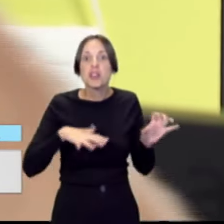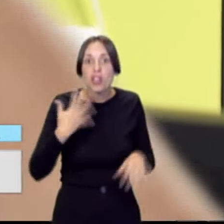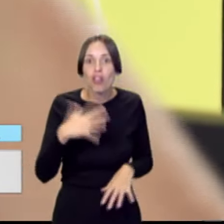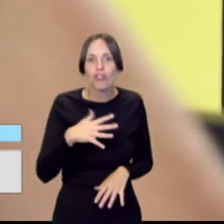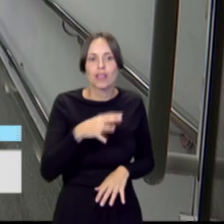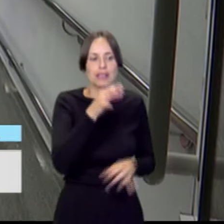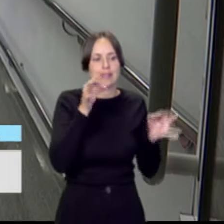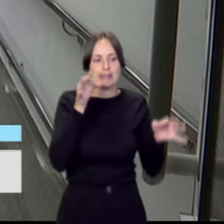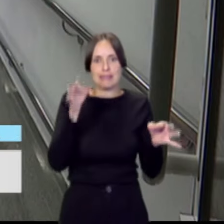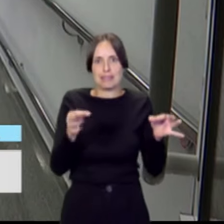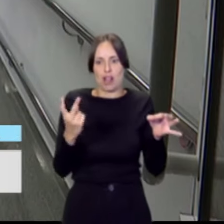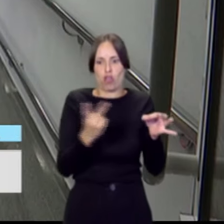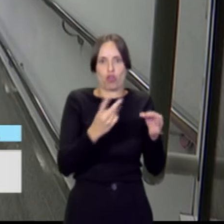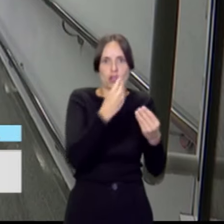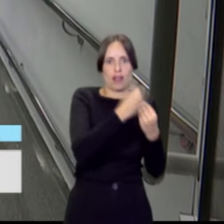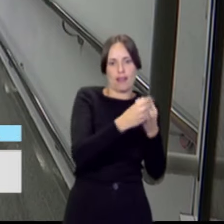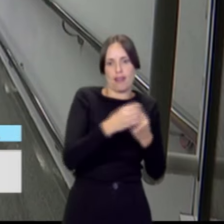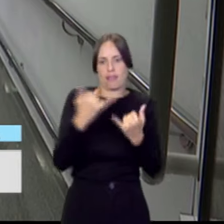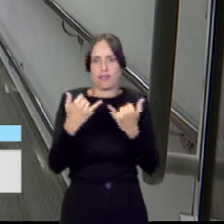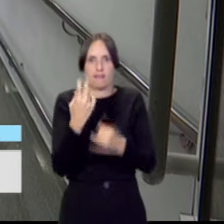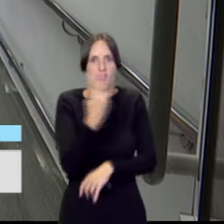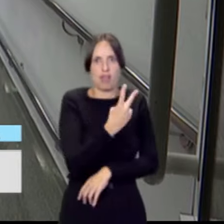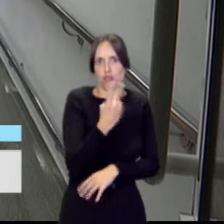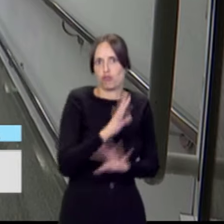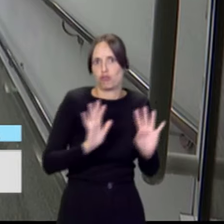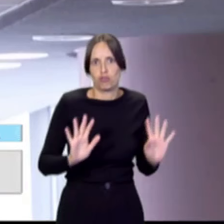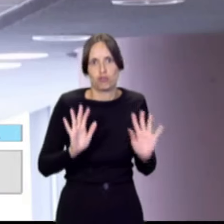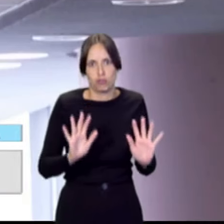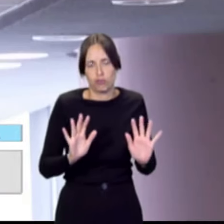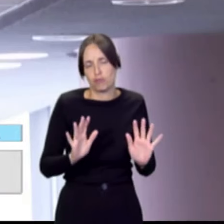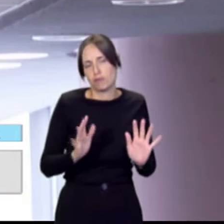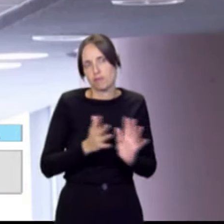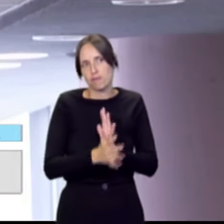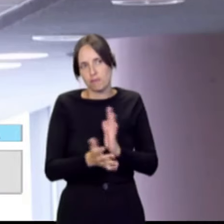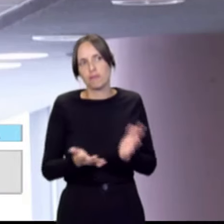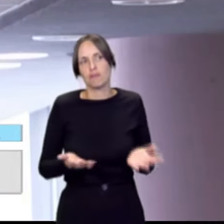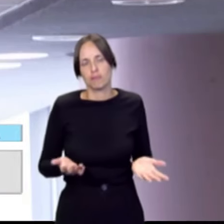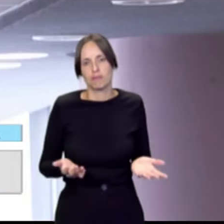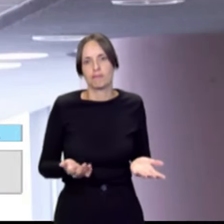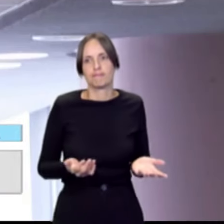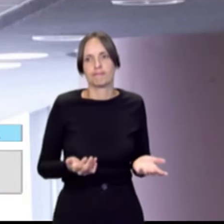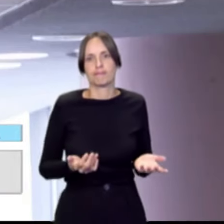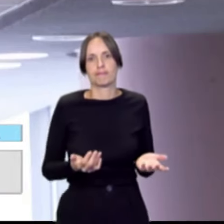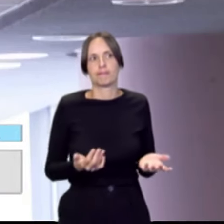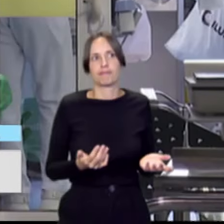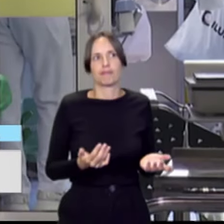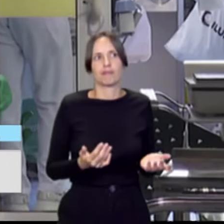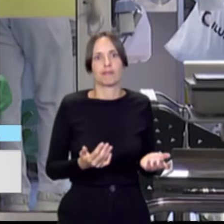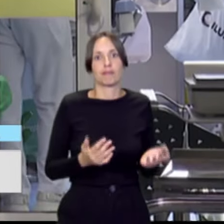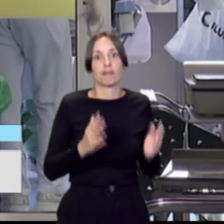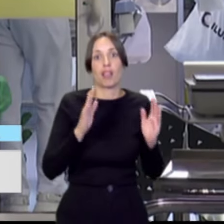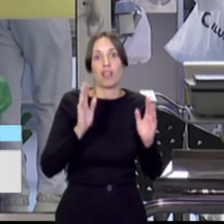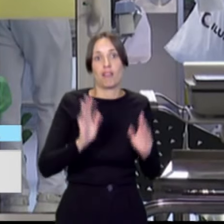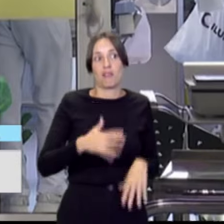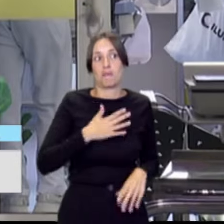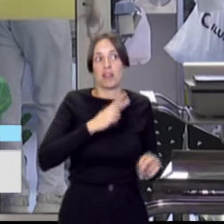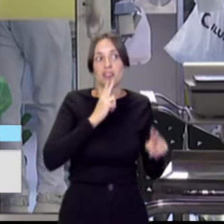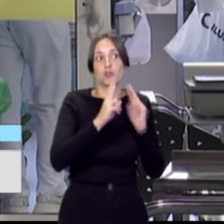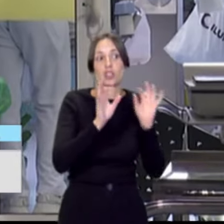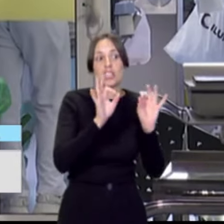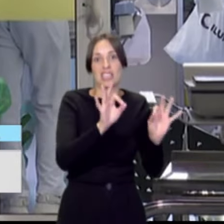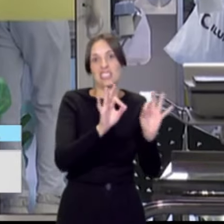hay unos índices y unos niveles que bueno, que yo creo que la respuesta que le tengo que dar está en allí, en varios datos, no